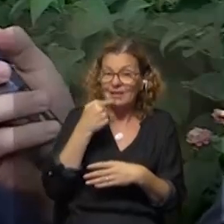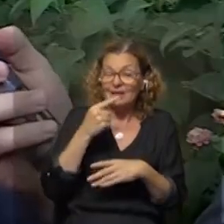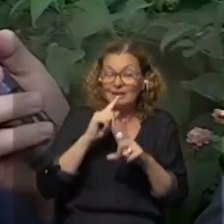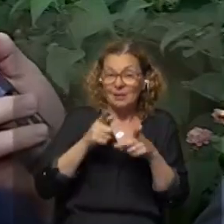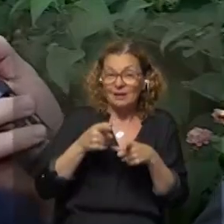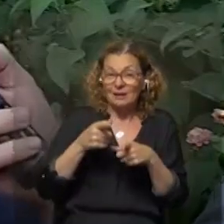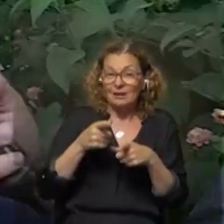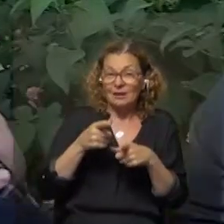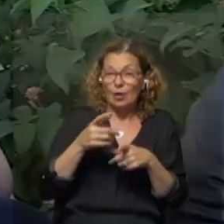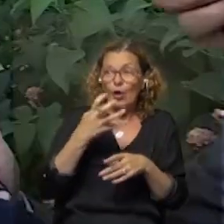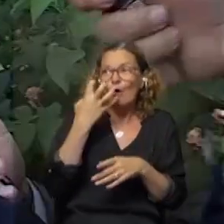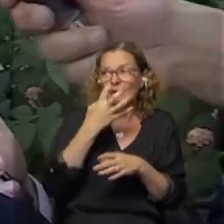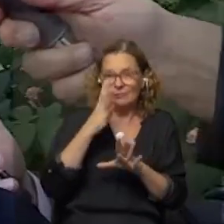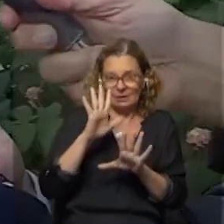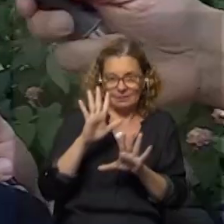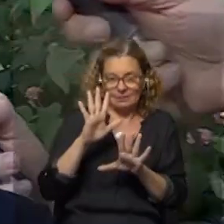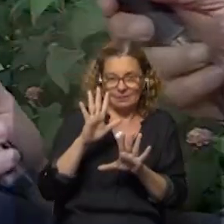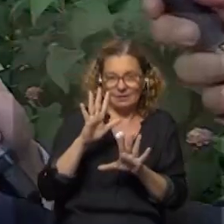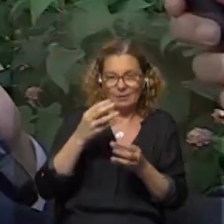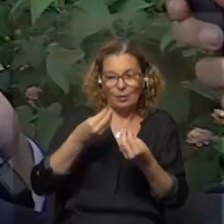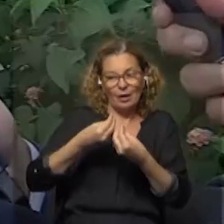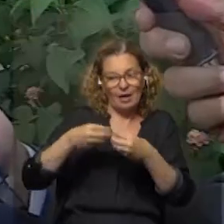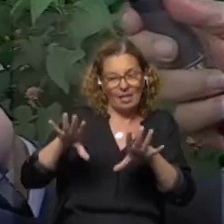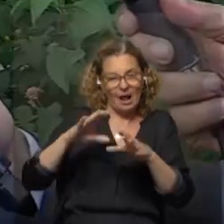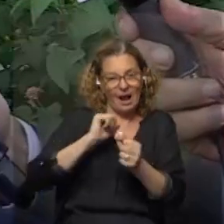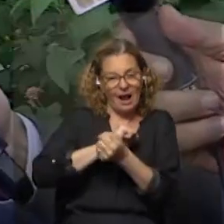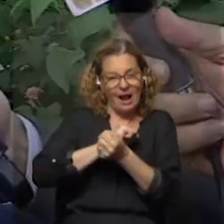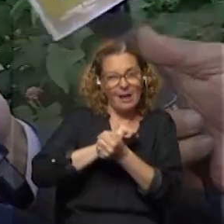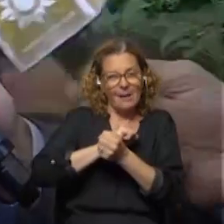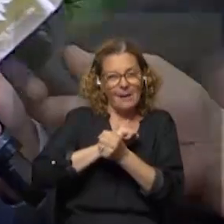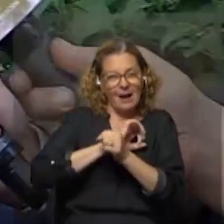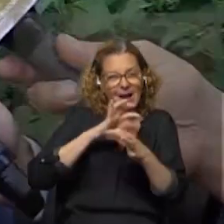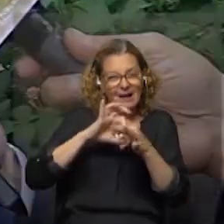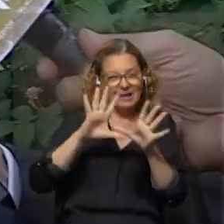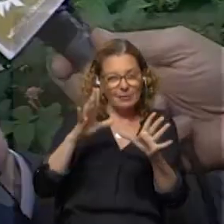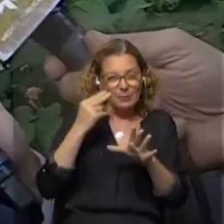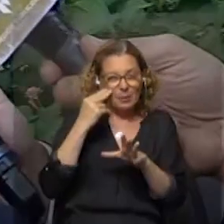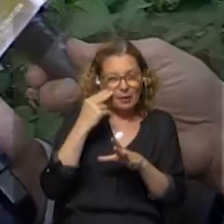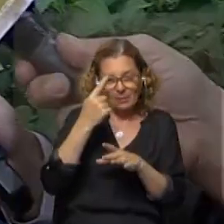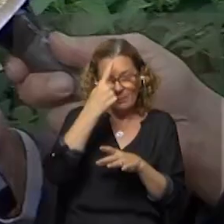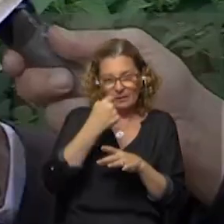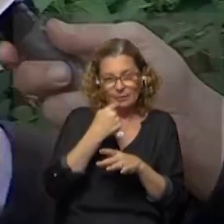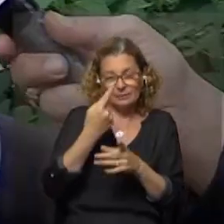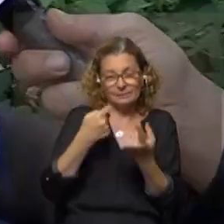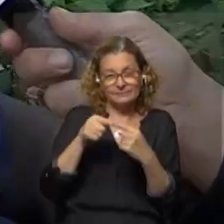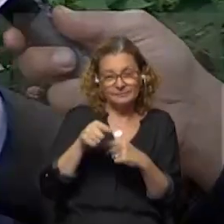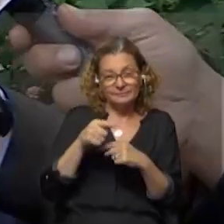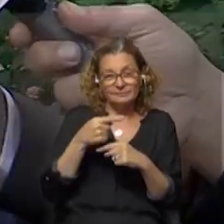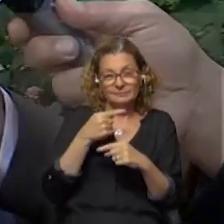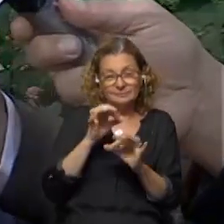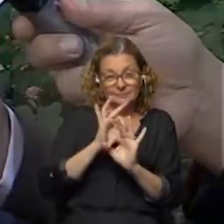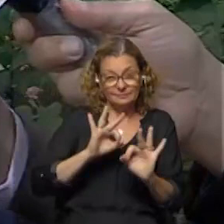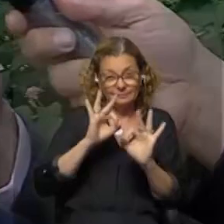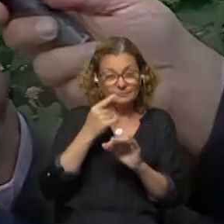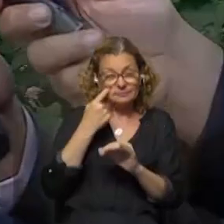que sería terrible que quedara liberado por la gestión esta del pasaporte por lo tanto el hecho de que nadie